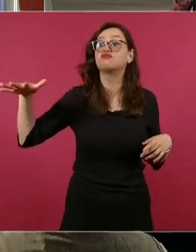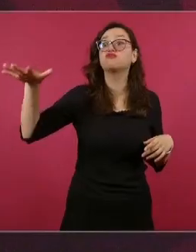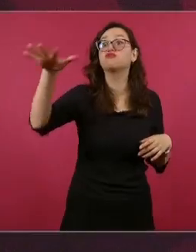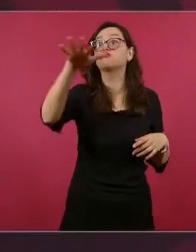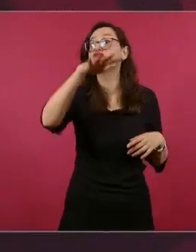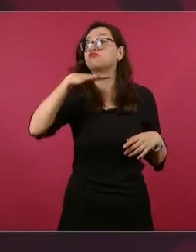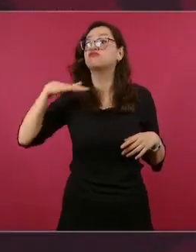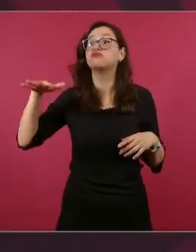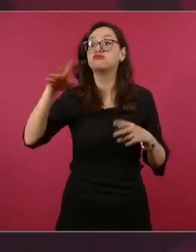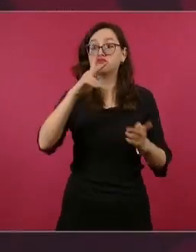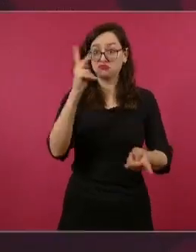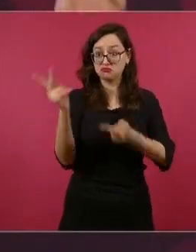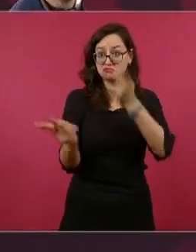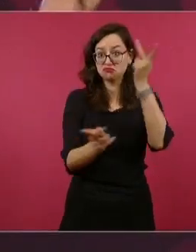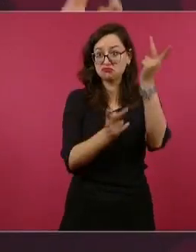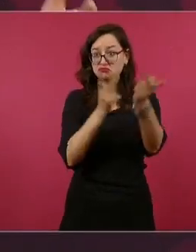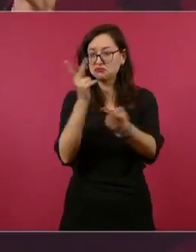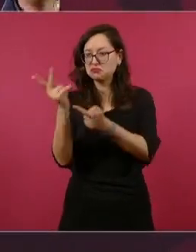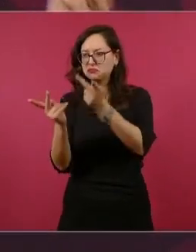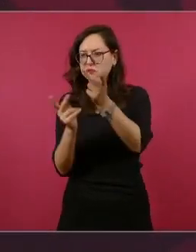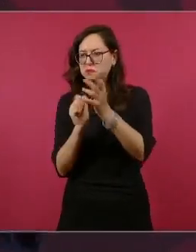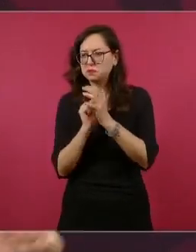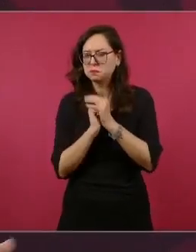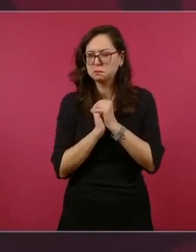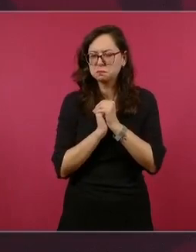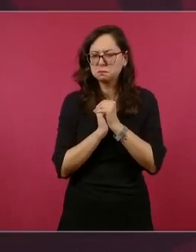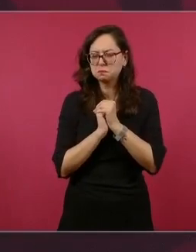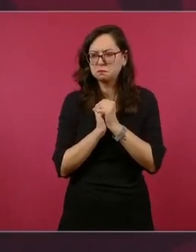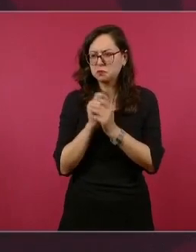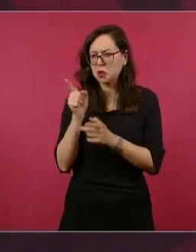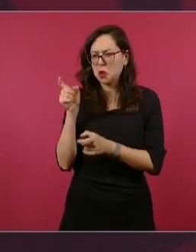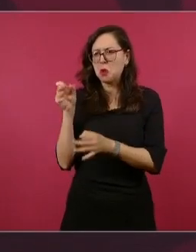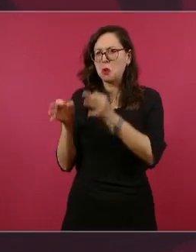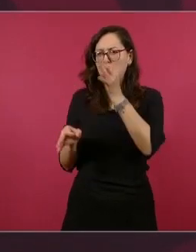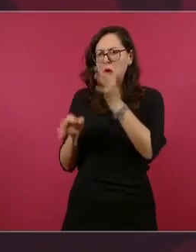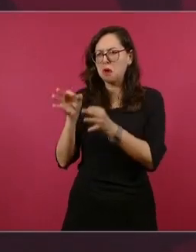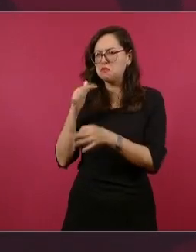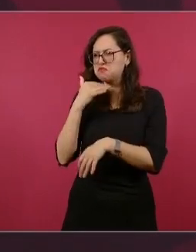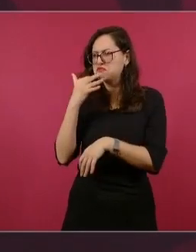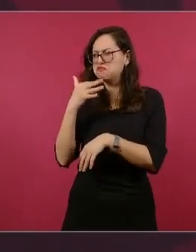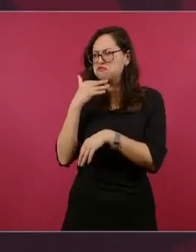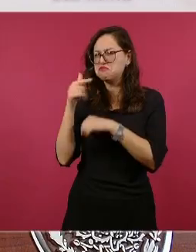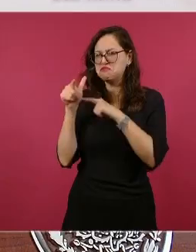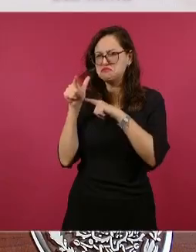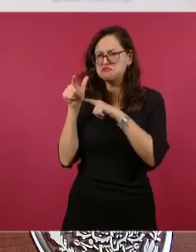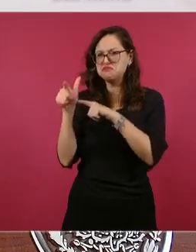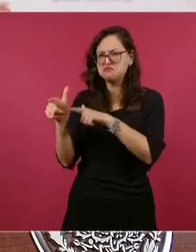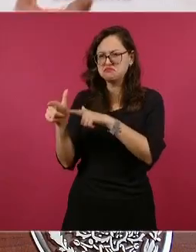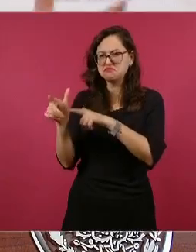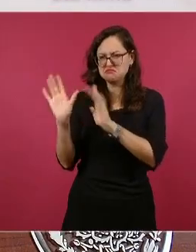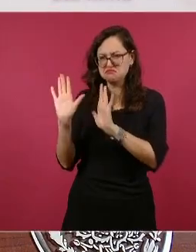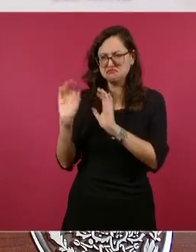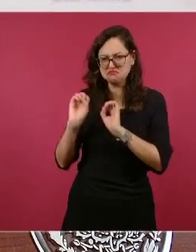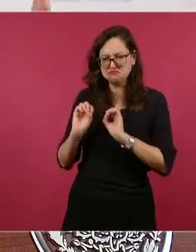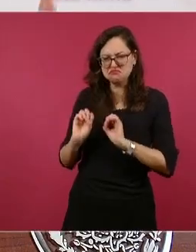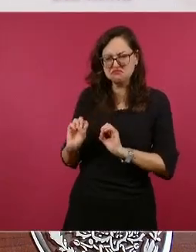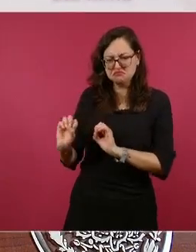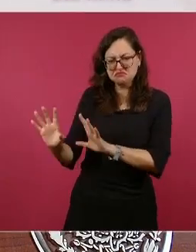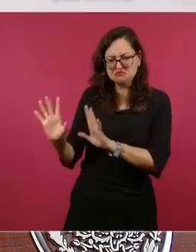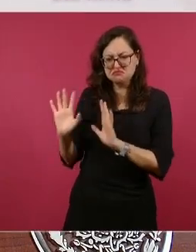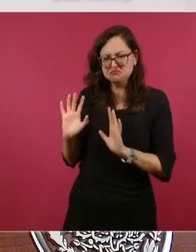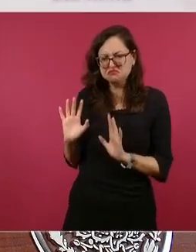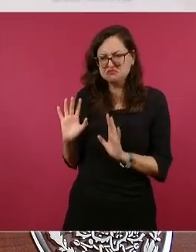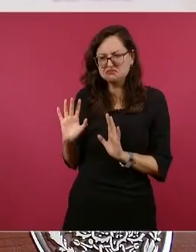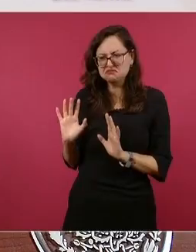¿vamos a revisar el caso? ¿vamos a que se opine?